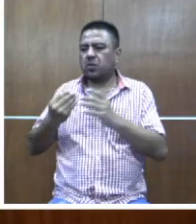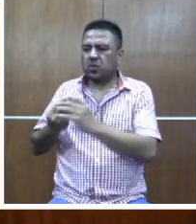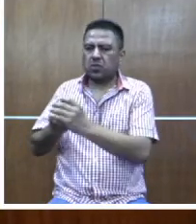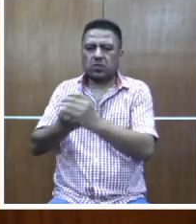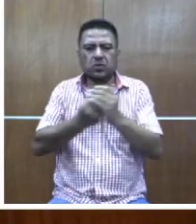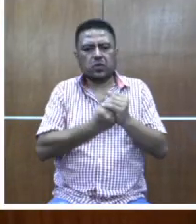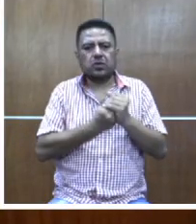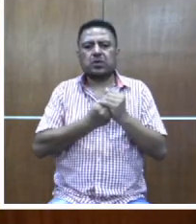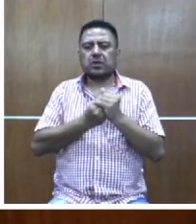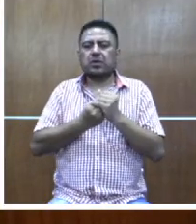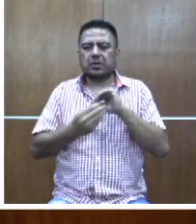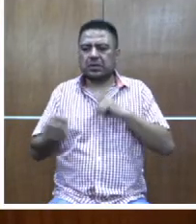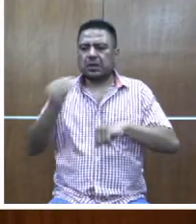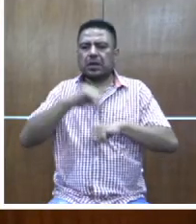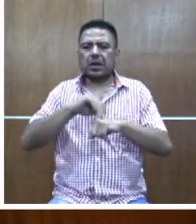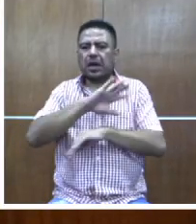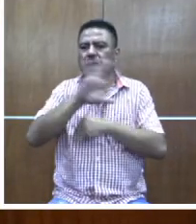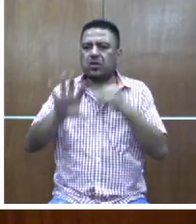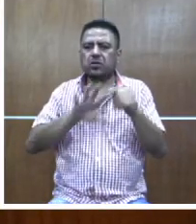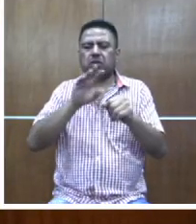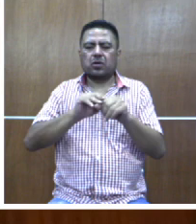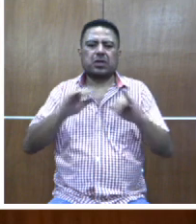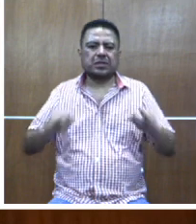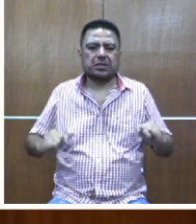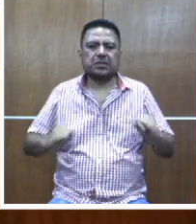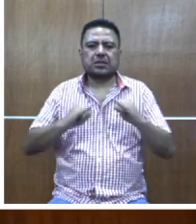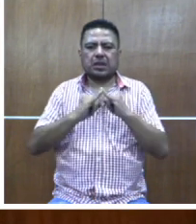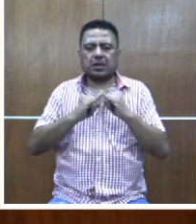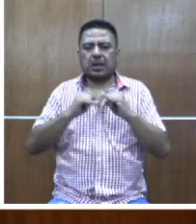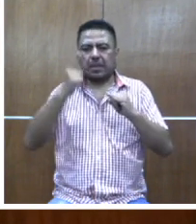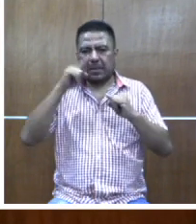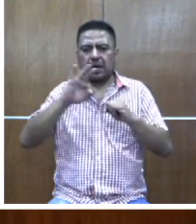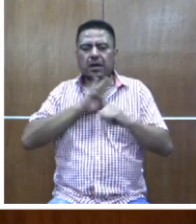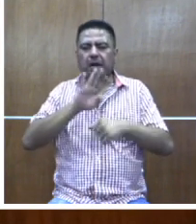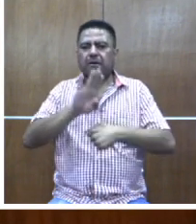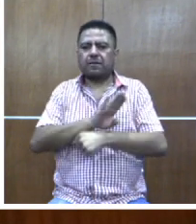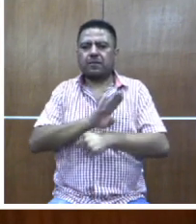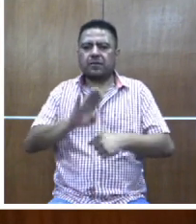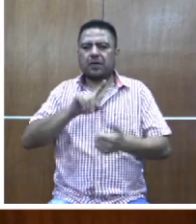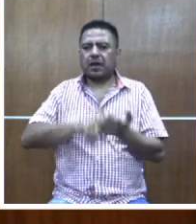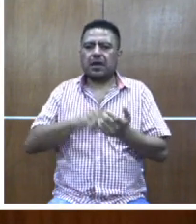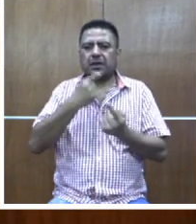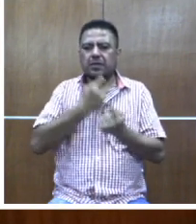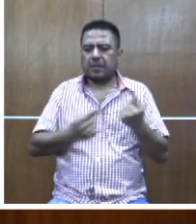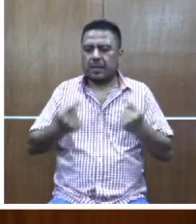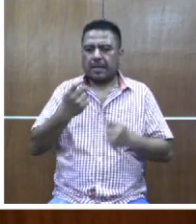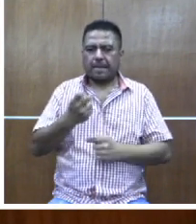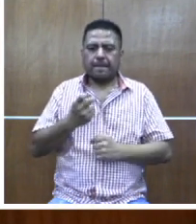capacite y que articule a todas las instancias para actuar en favor de nuestra infancia.